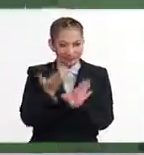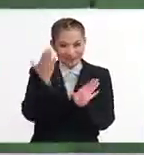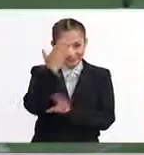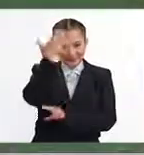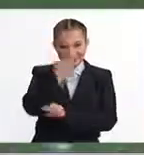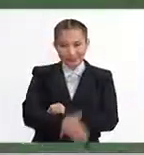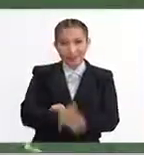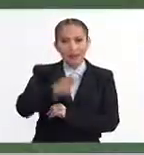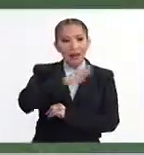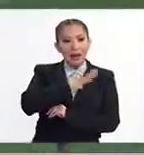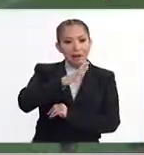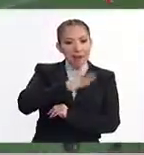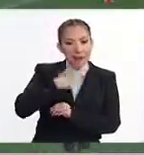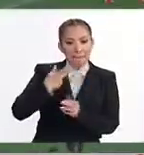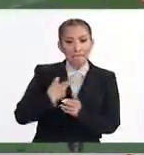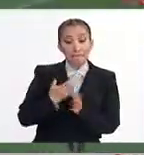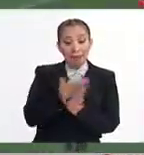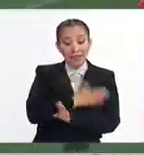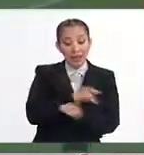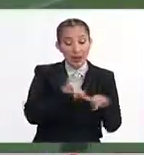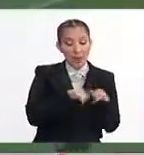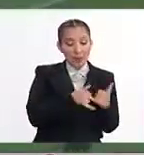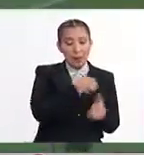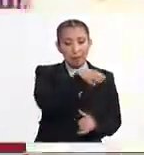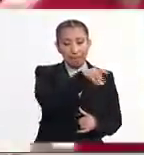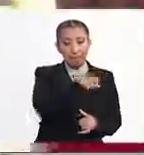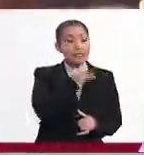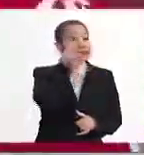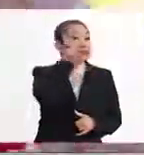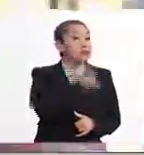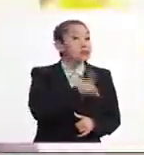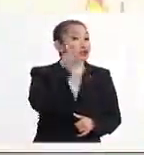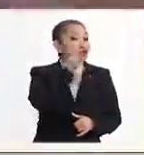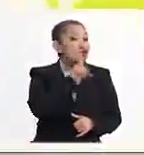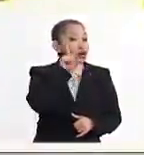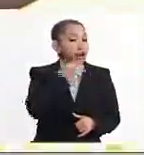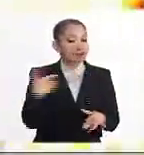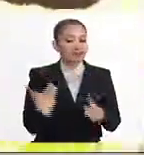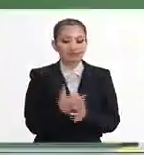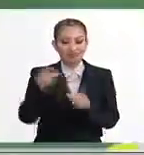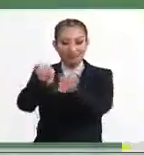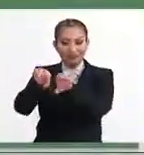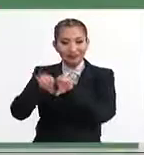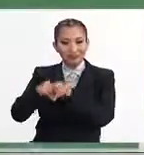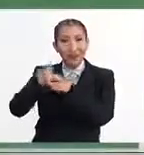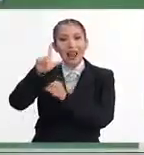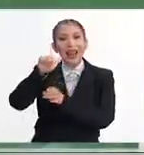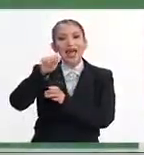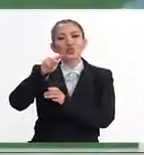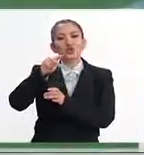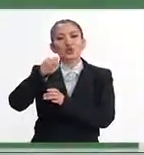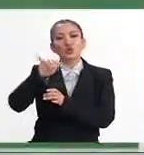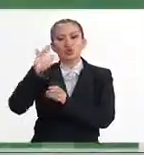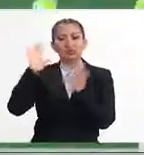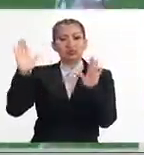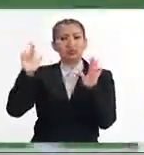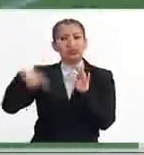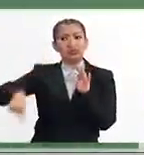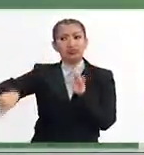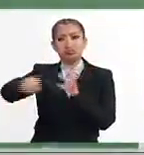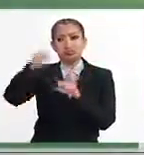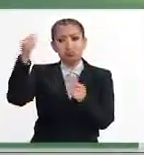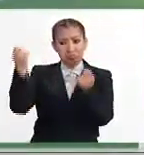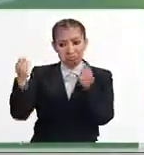saben, hubo un previo, la Copa MX Femenil, que se la llevan las Tuzas. Espectacular, sin duda